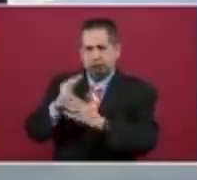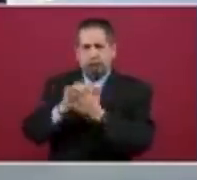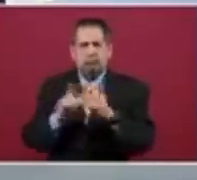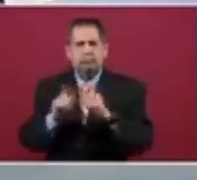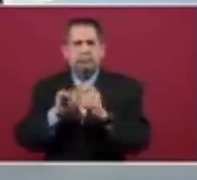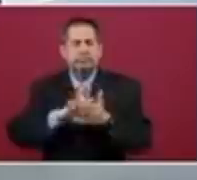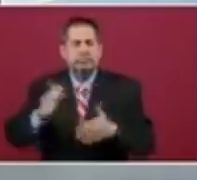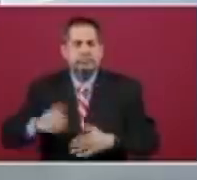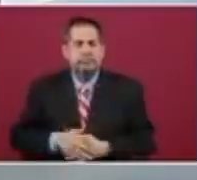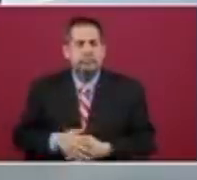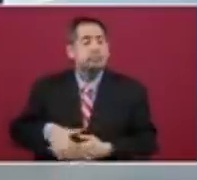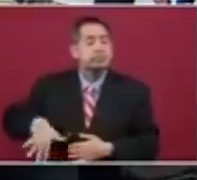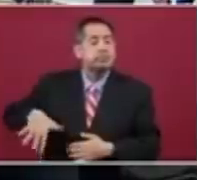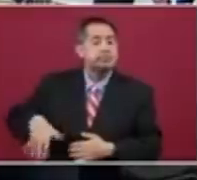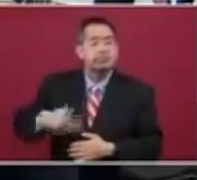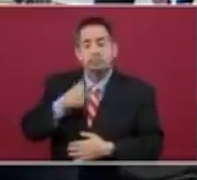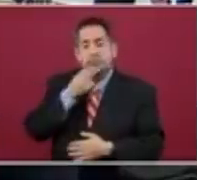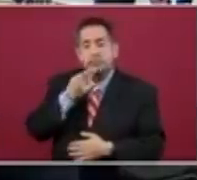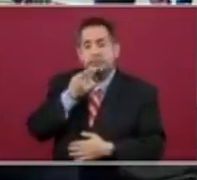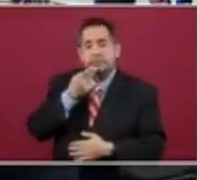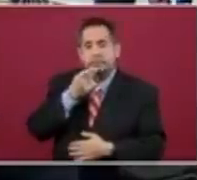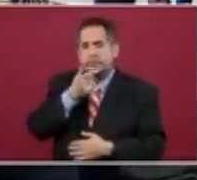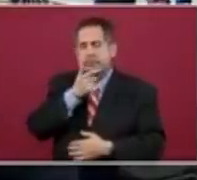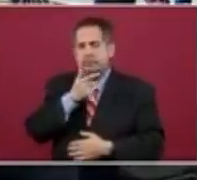Muchísimas gracias.